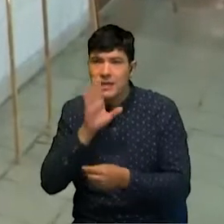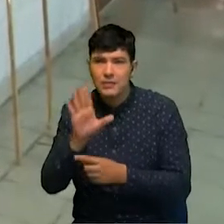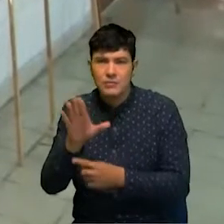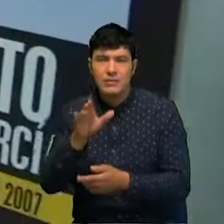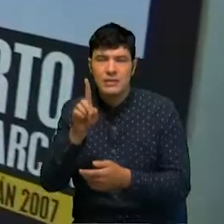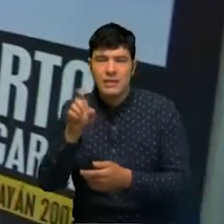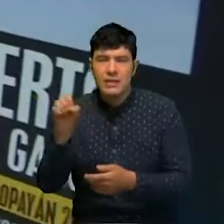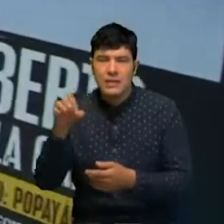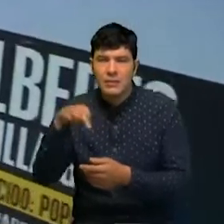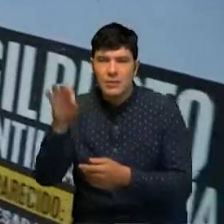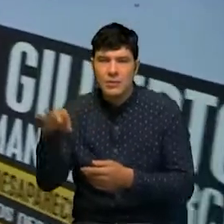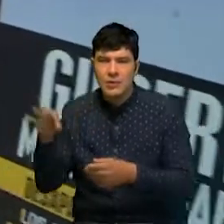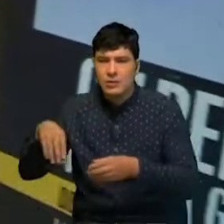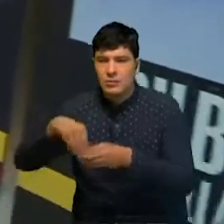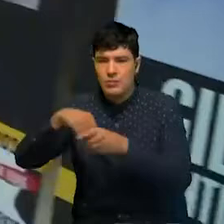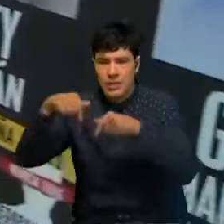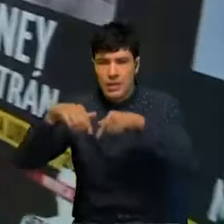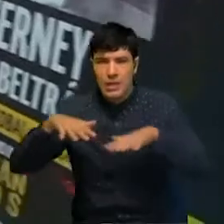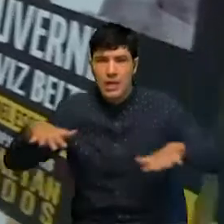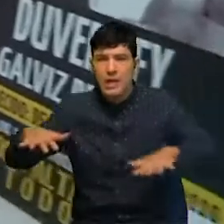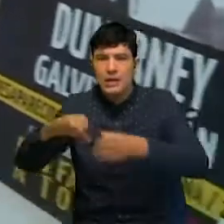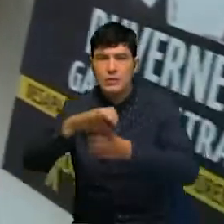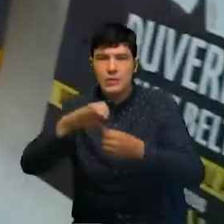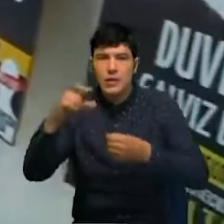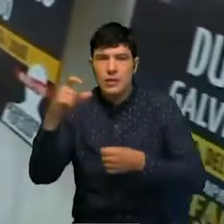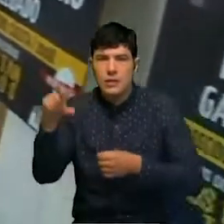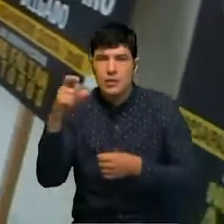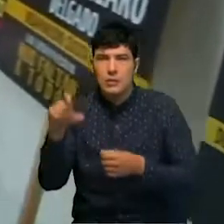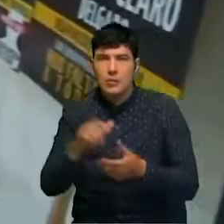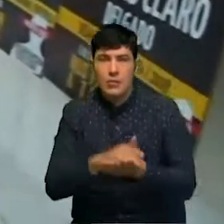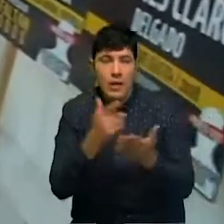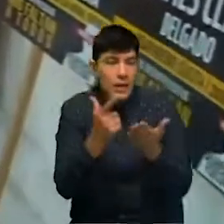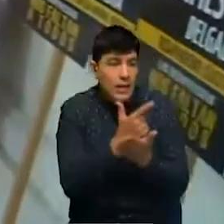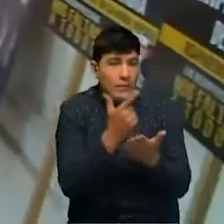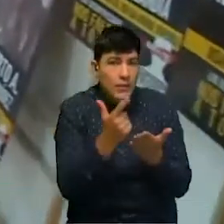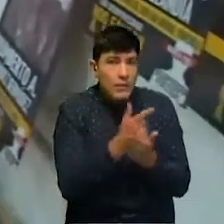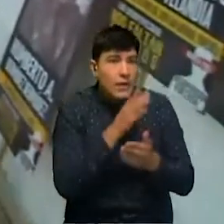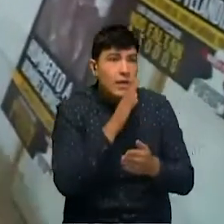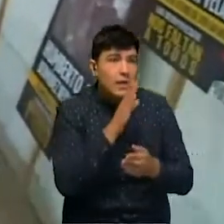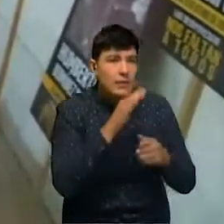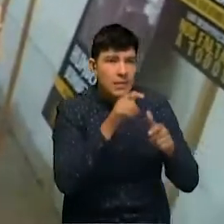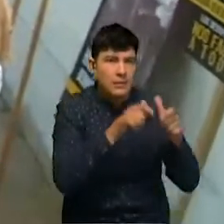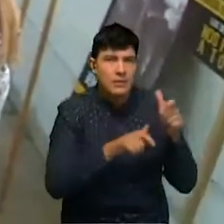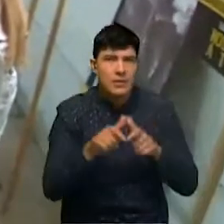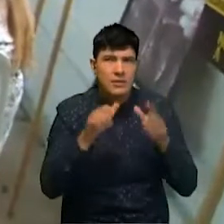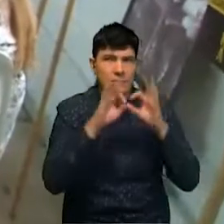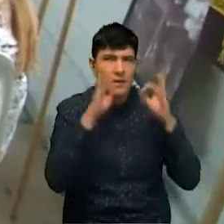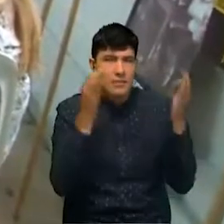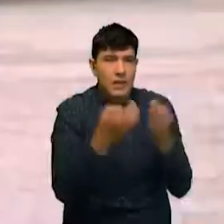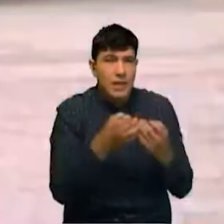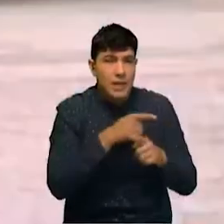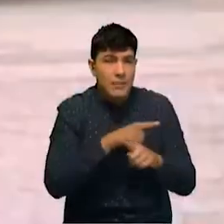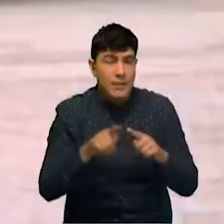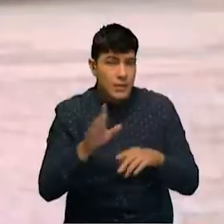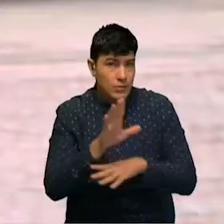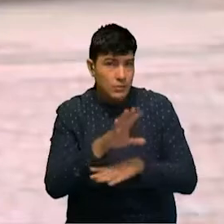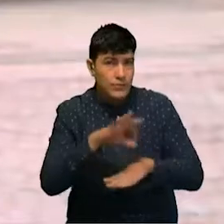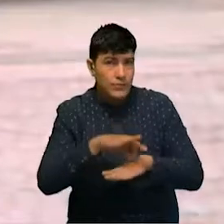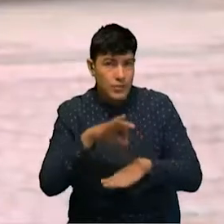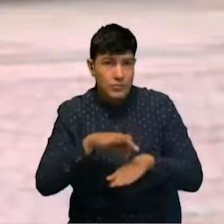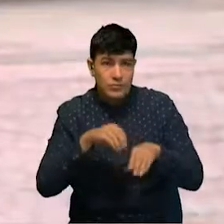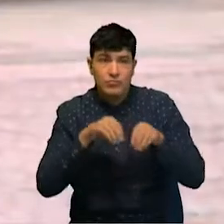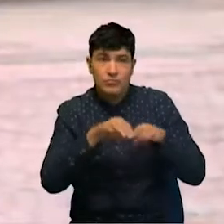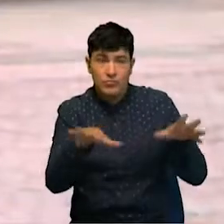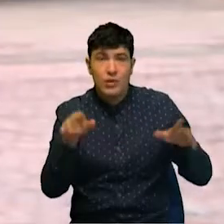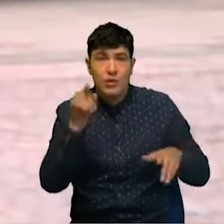área metropolitana de Cúcuta. El libro impreso hasta el momento solo lo tendrán a la mano los familiares de las víctimas, pero la Fundación Progresar asegura